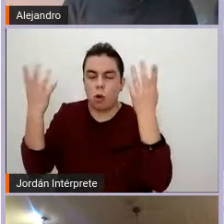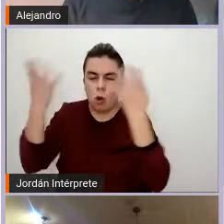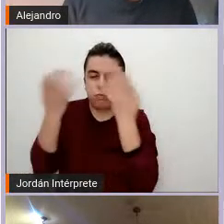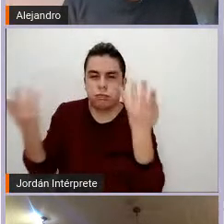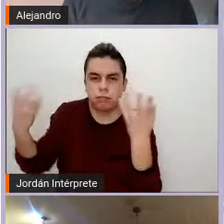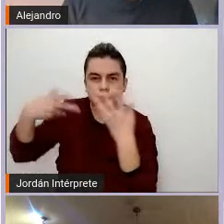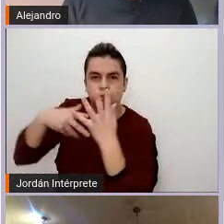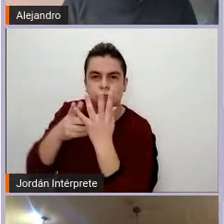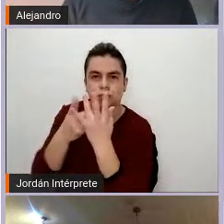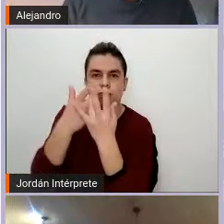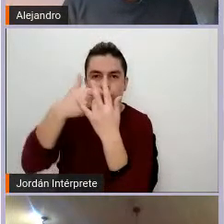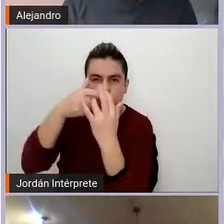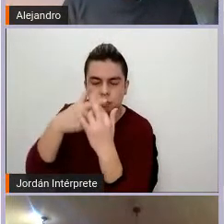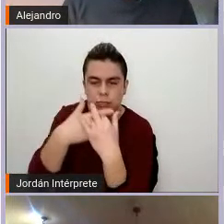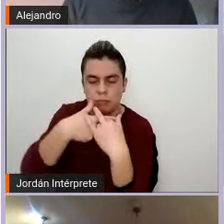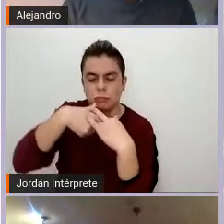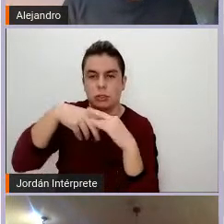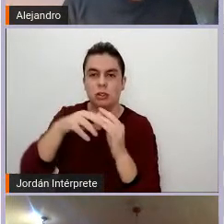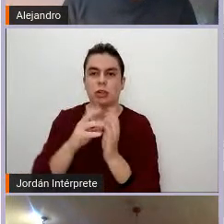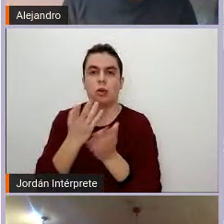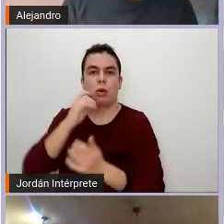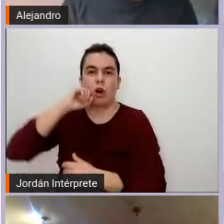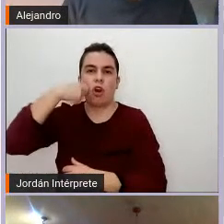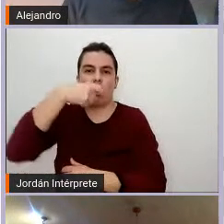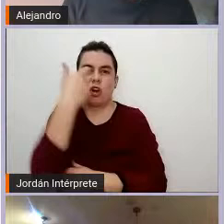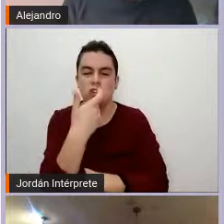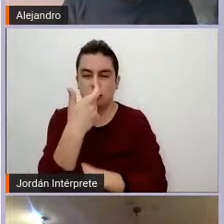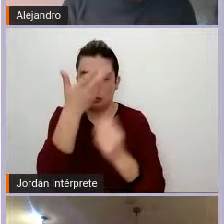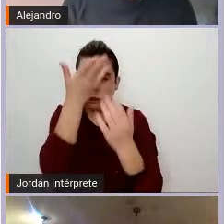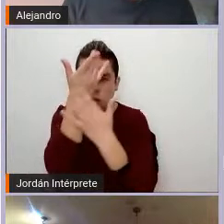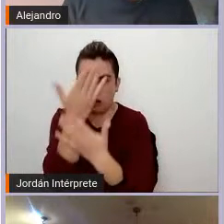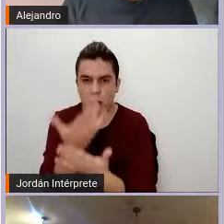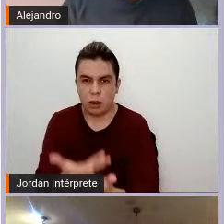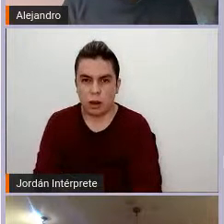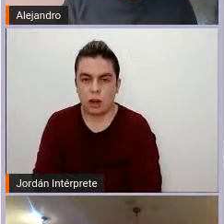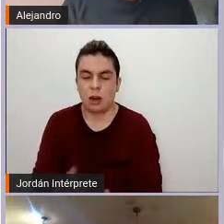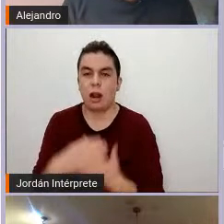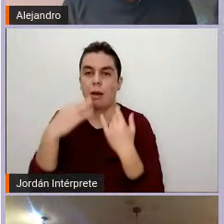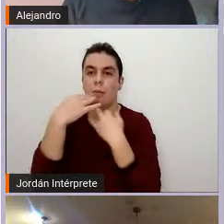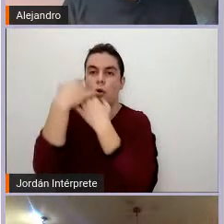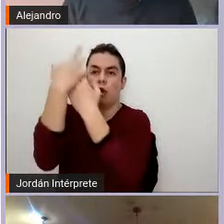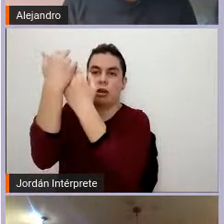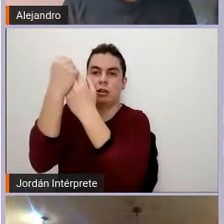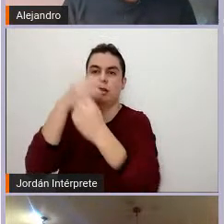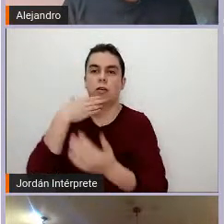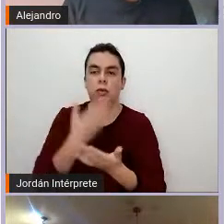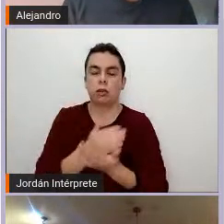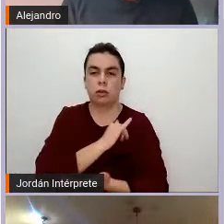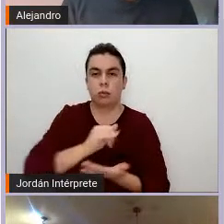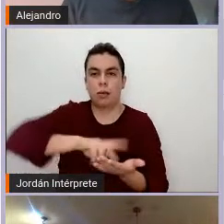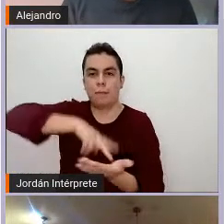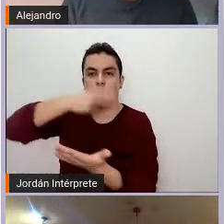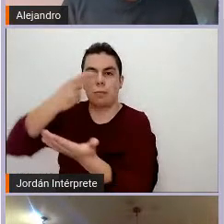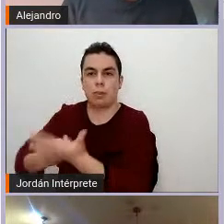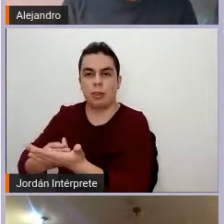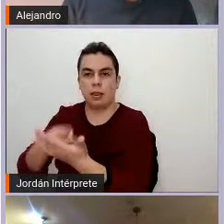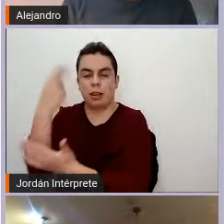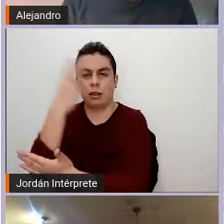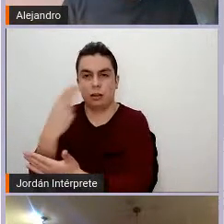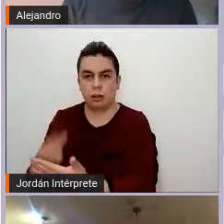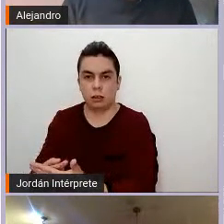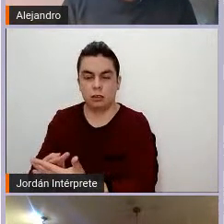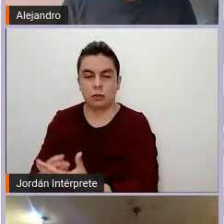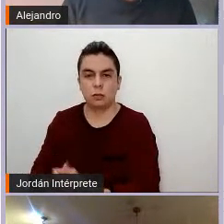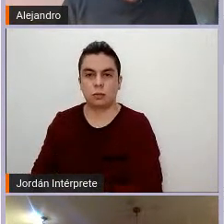concepto fundamental que sustenta la poética de las traducciones artísticas de Violeta. Esta